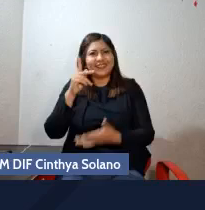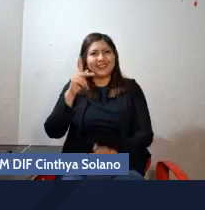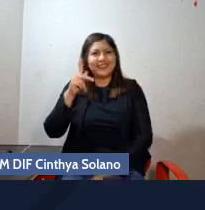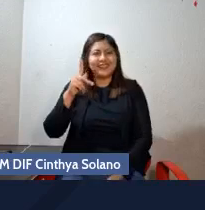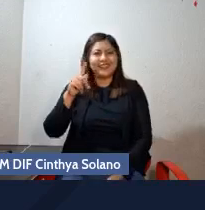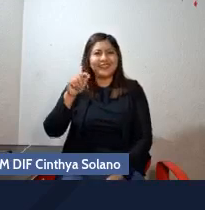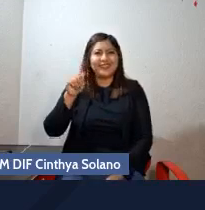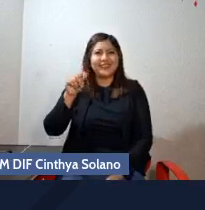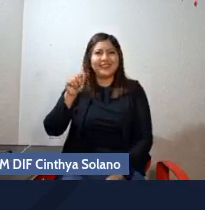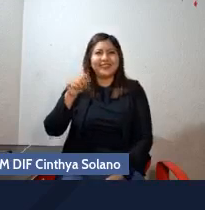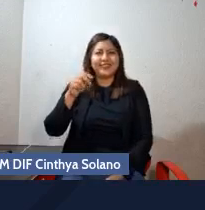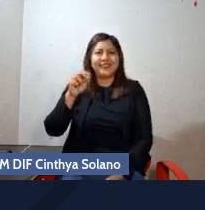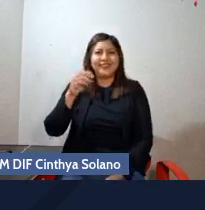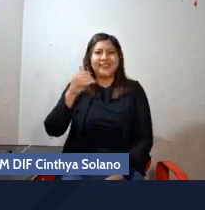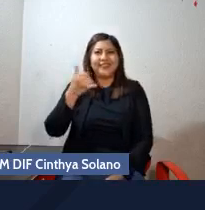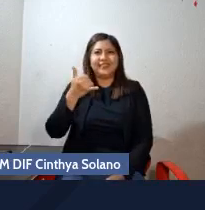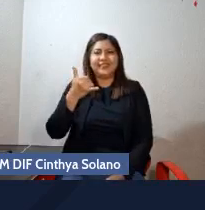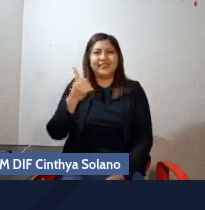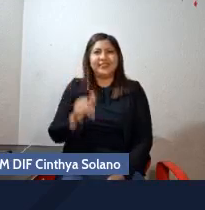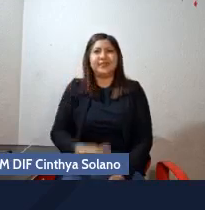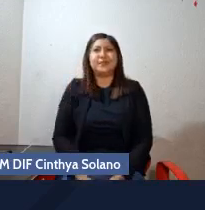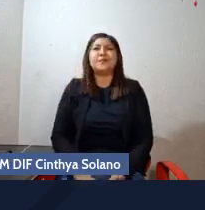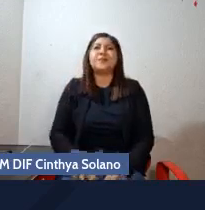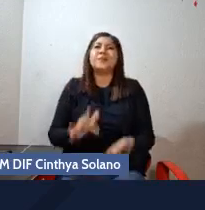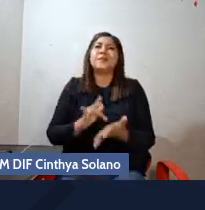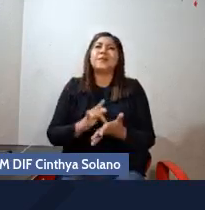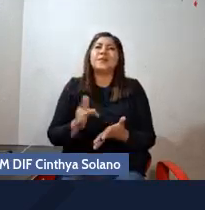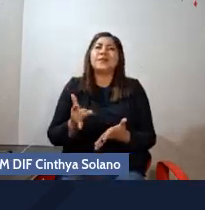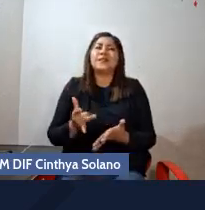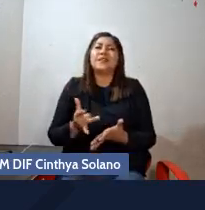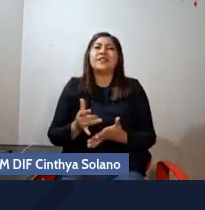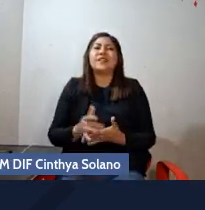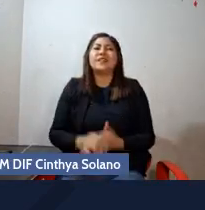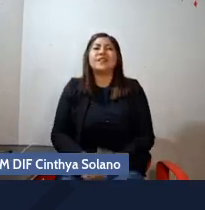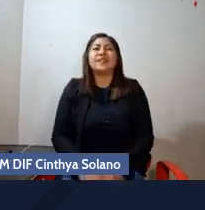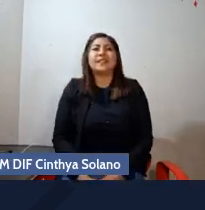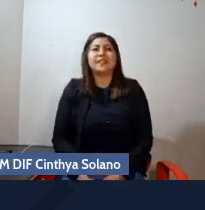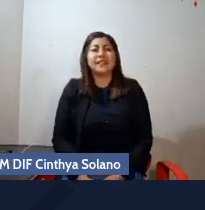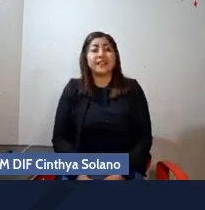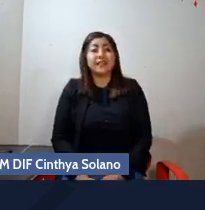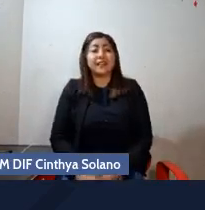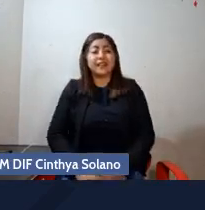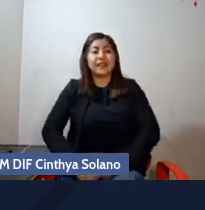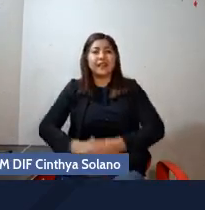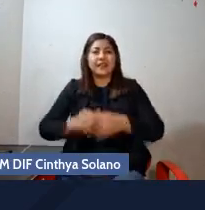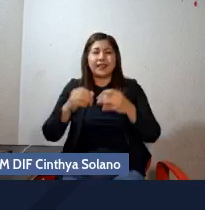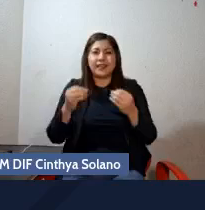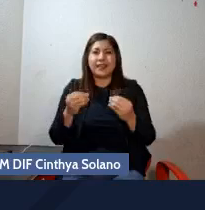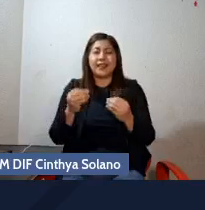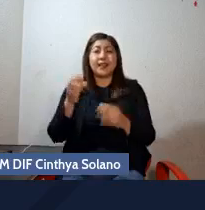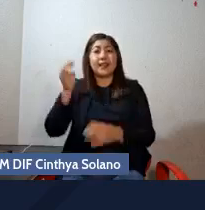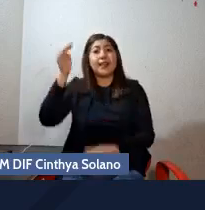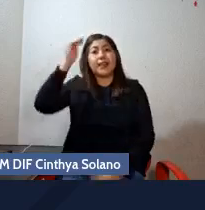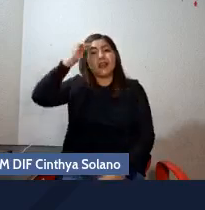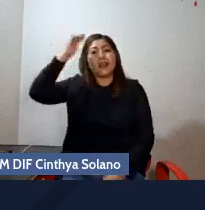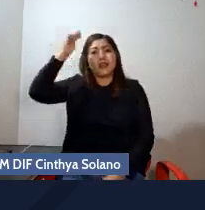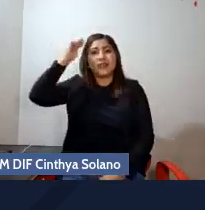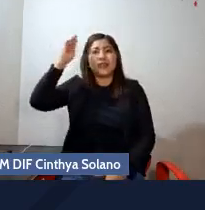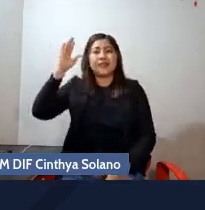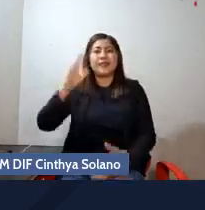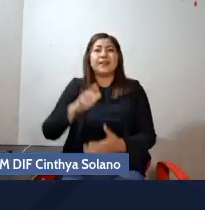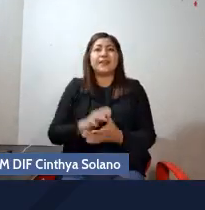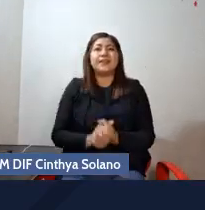de México, magistrado presidente Armando Ambriz, magistrado Juan Carlos, magistrados en funciones, magistrada